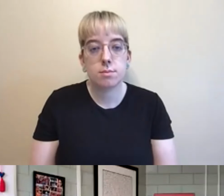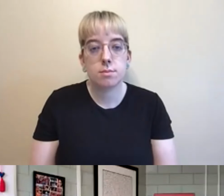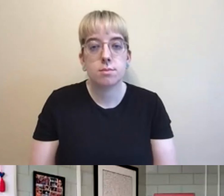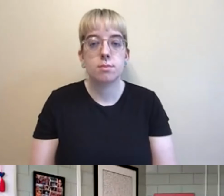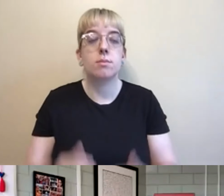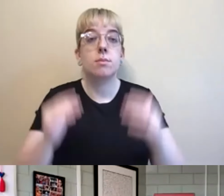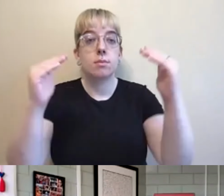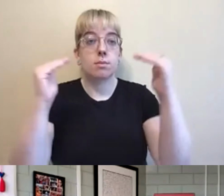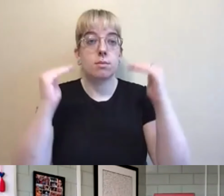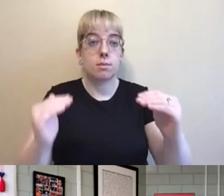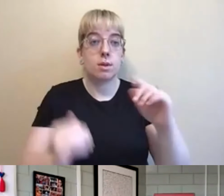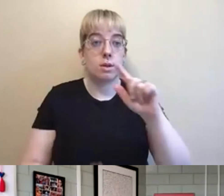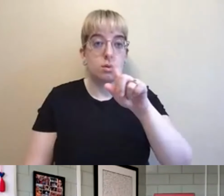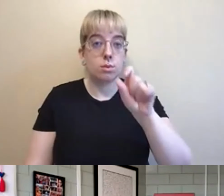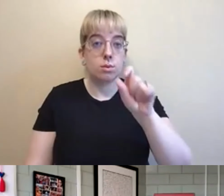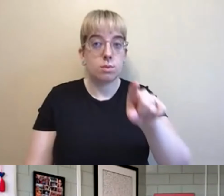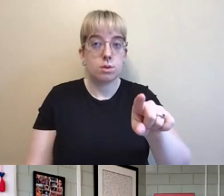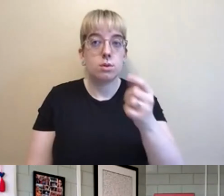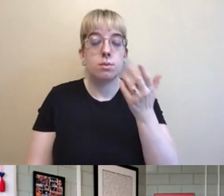our next question,